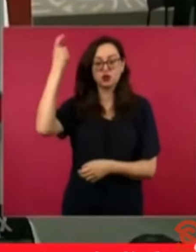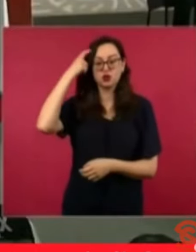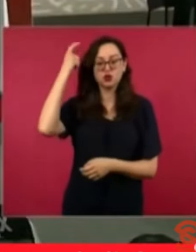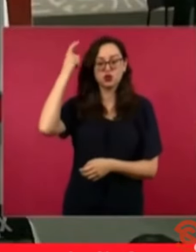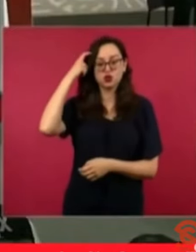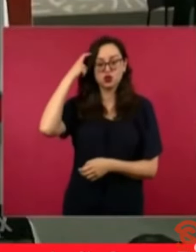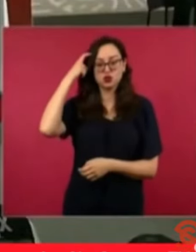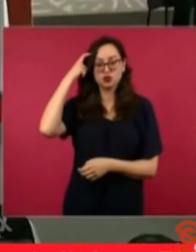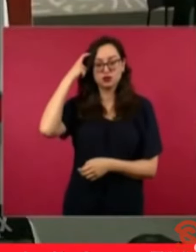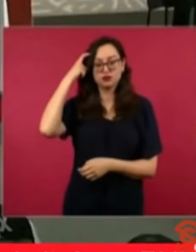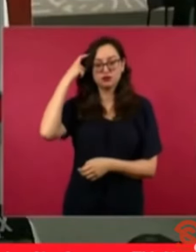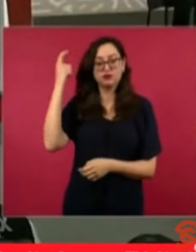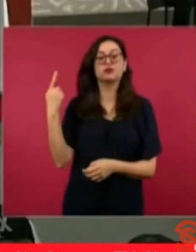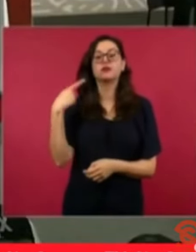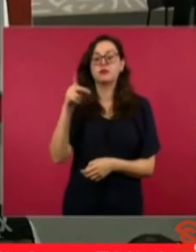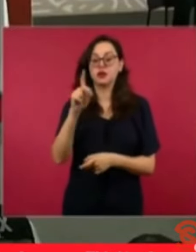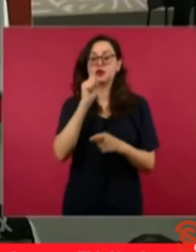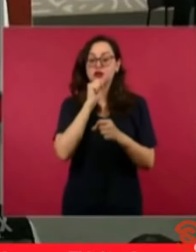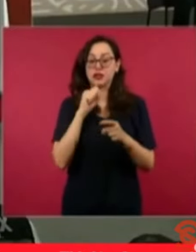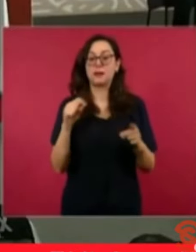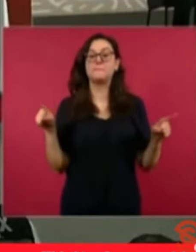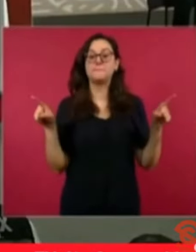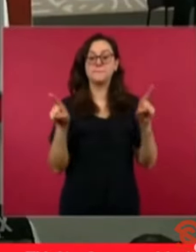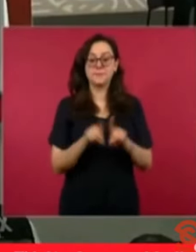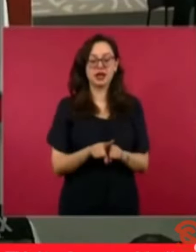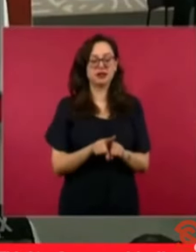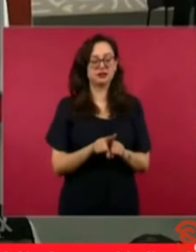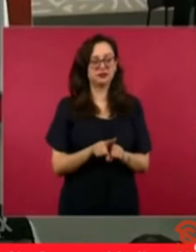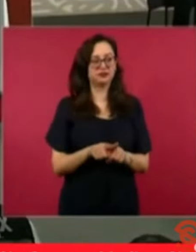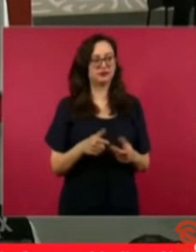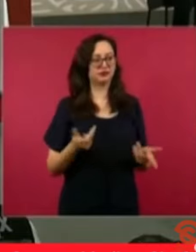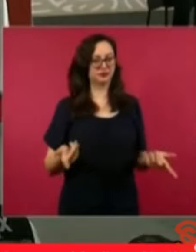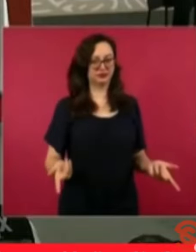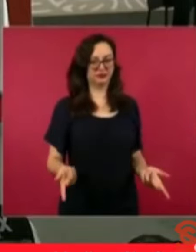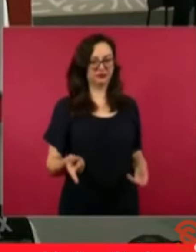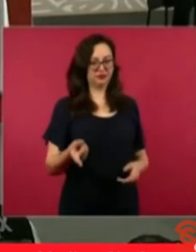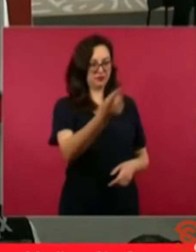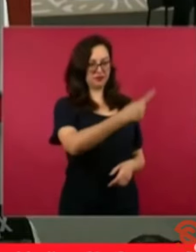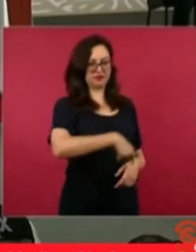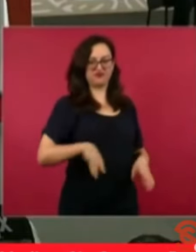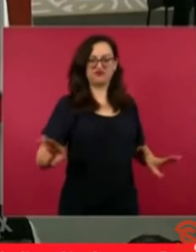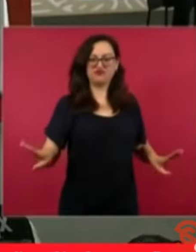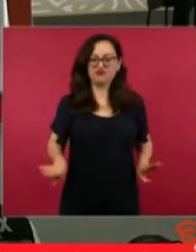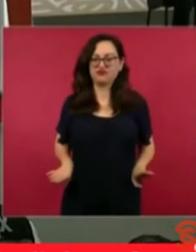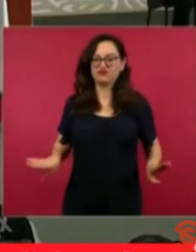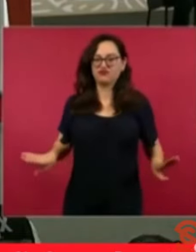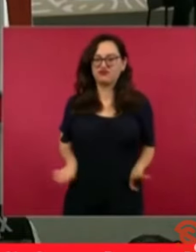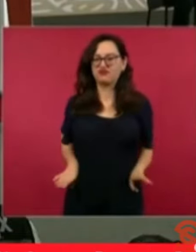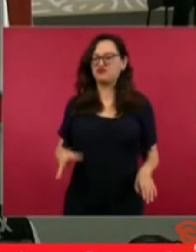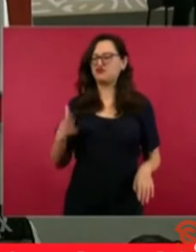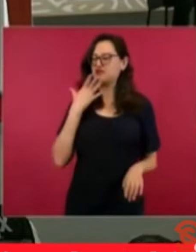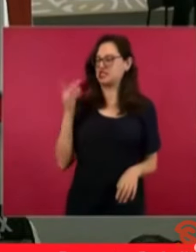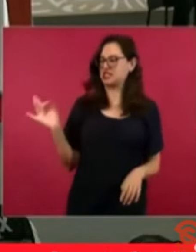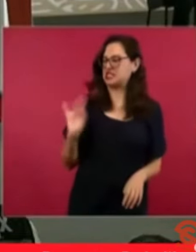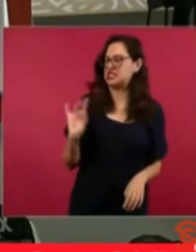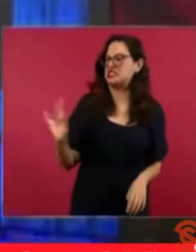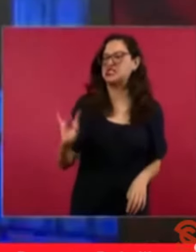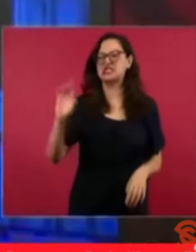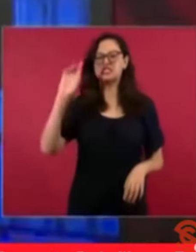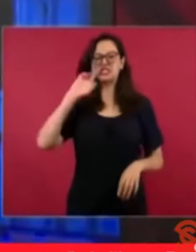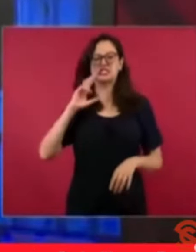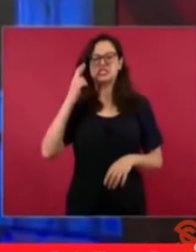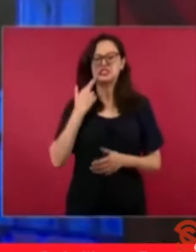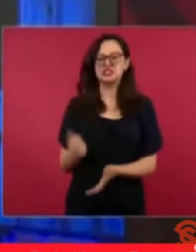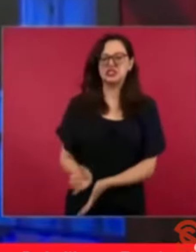ha sacado a flote el clasismo, el racismo. El otro día escuchaba yo a alguien,